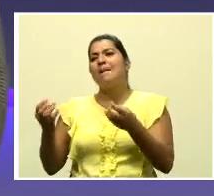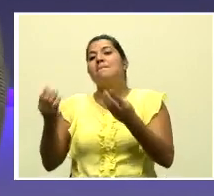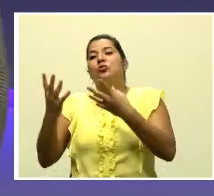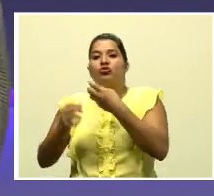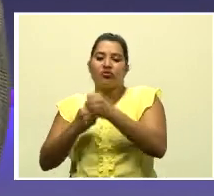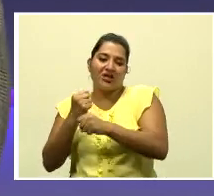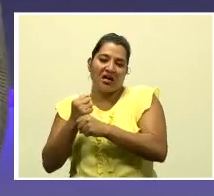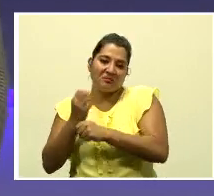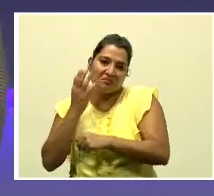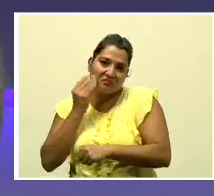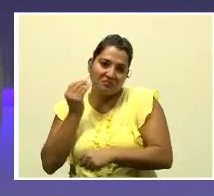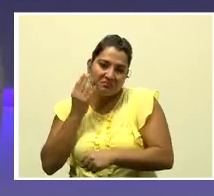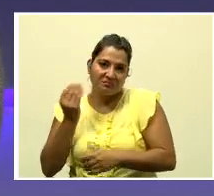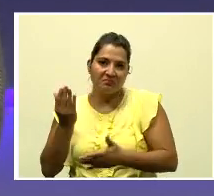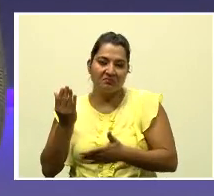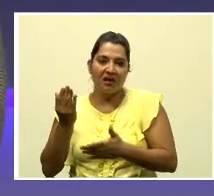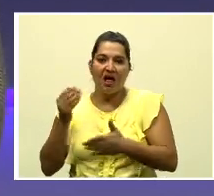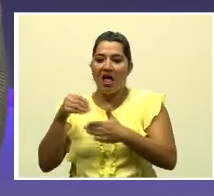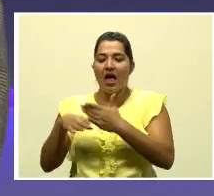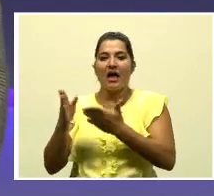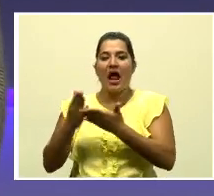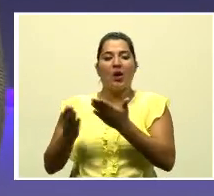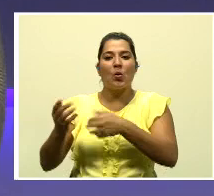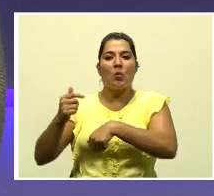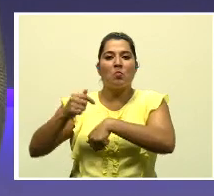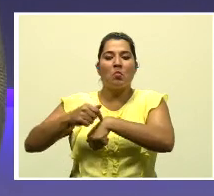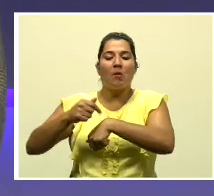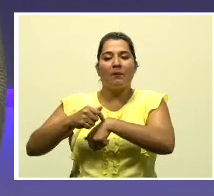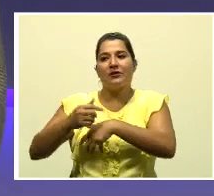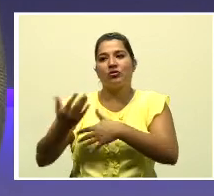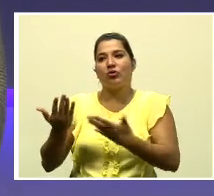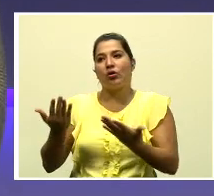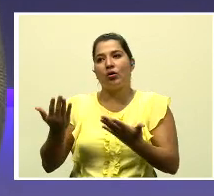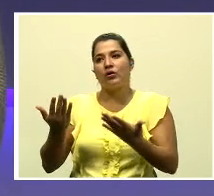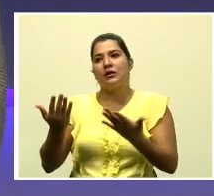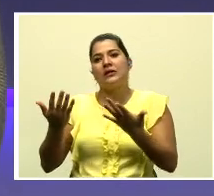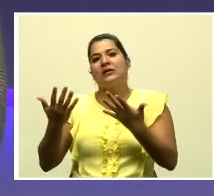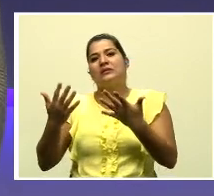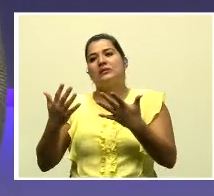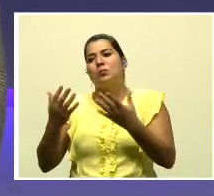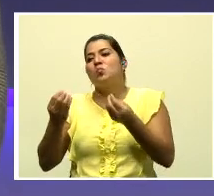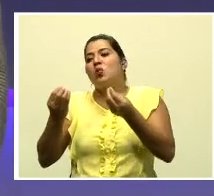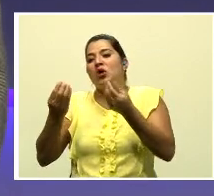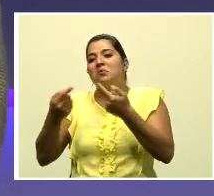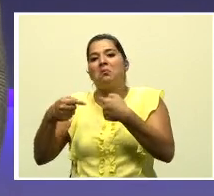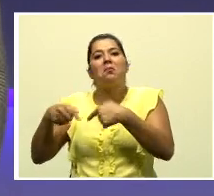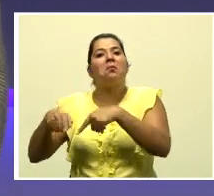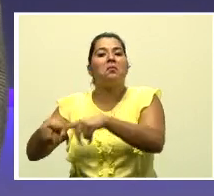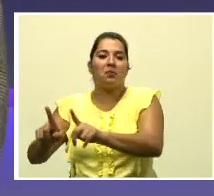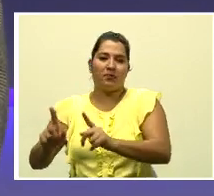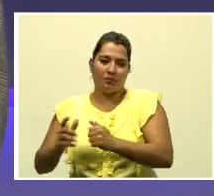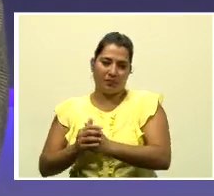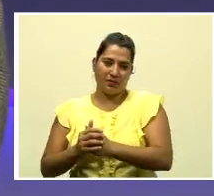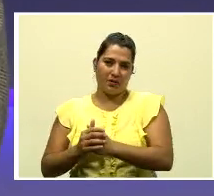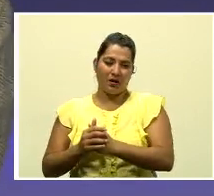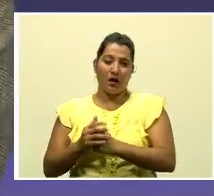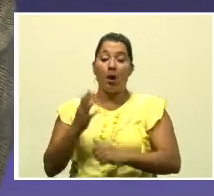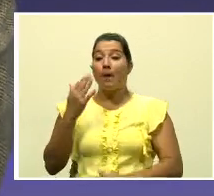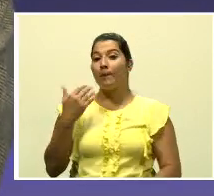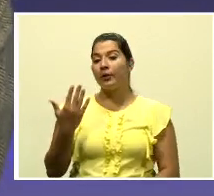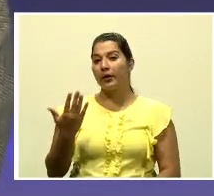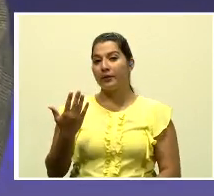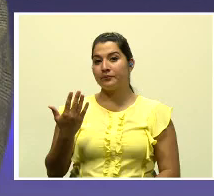eso. Se convierte en algún momento casi en una cuestión bastante mecánica. En el sentido de que,